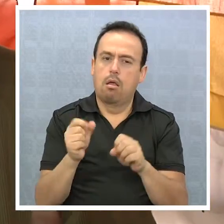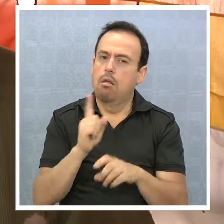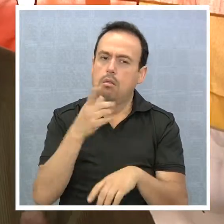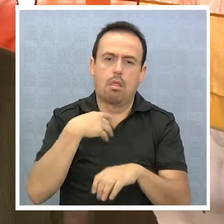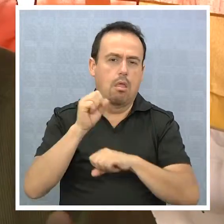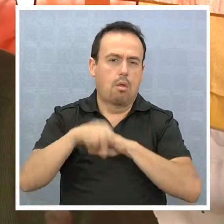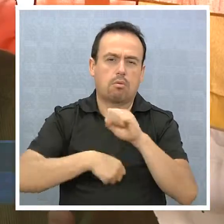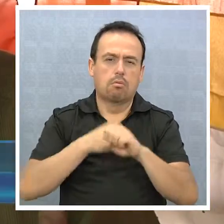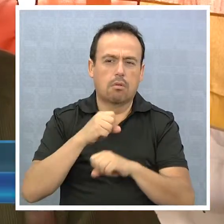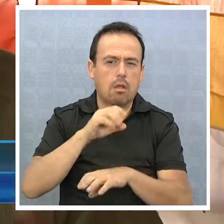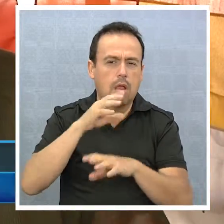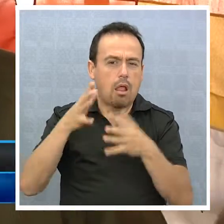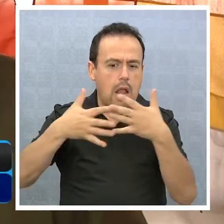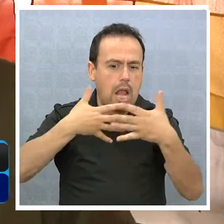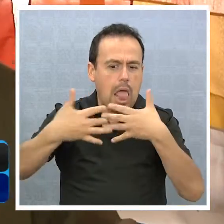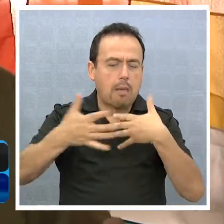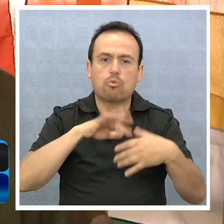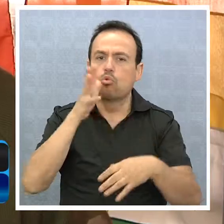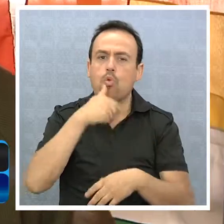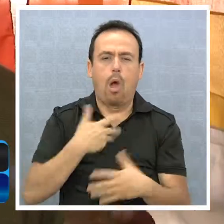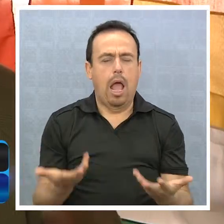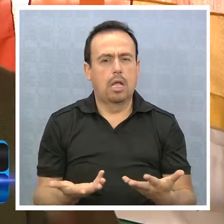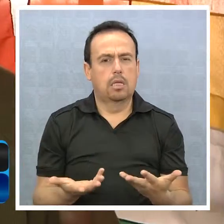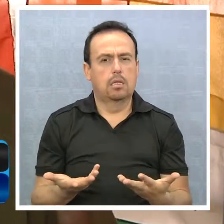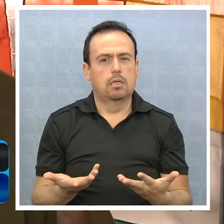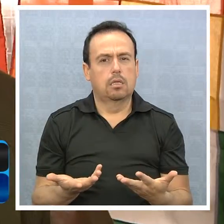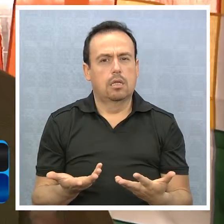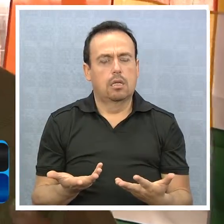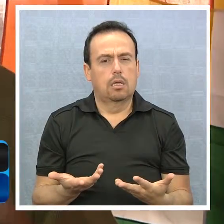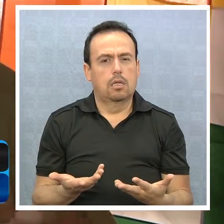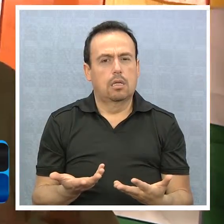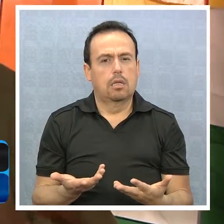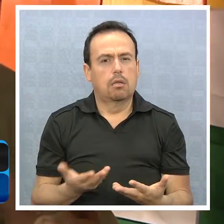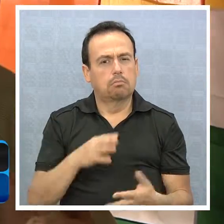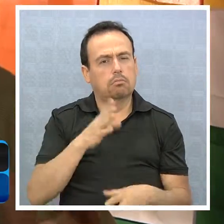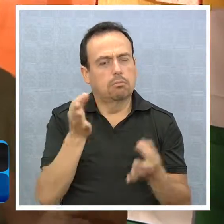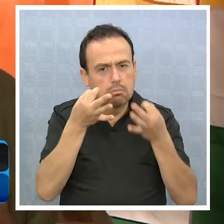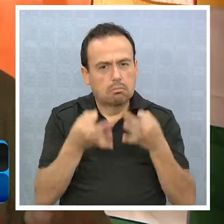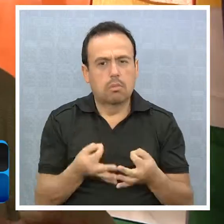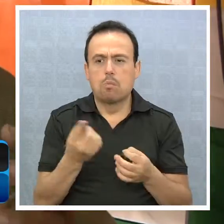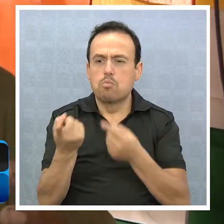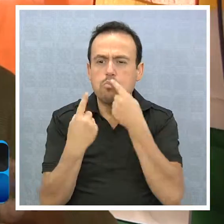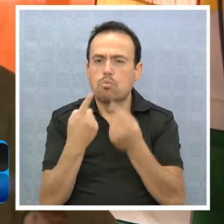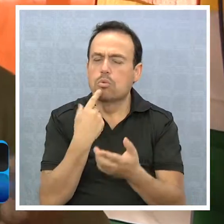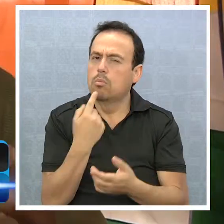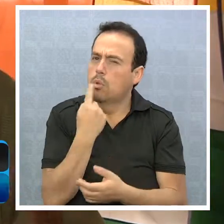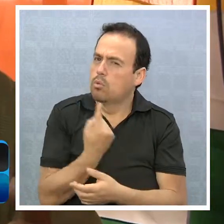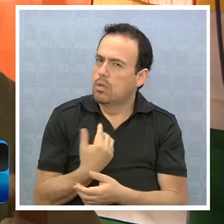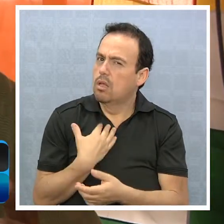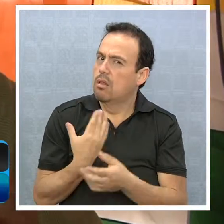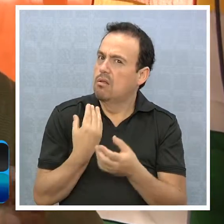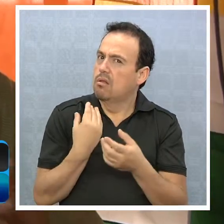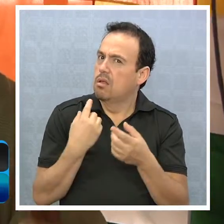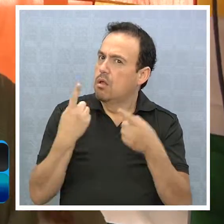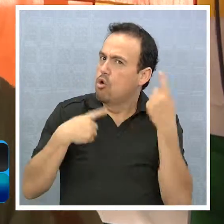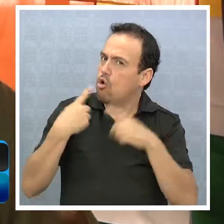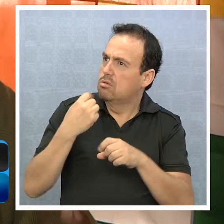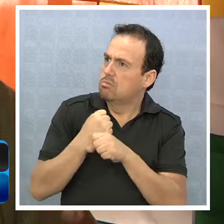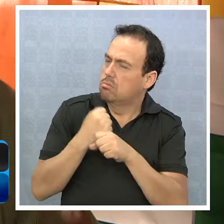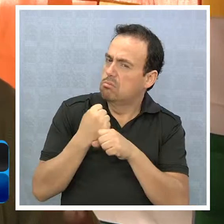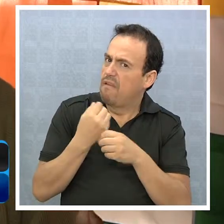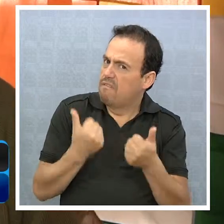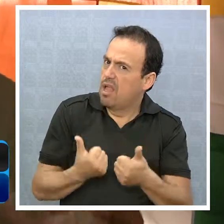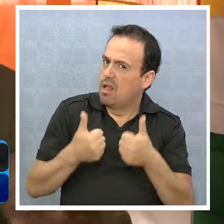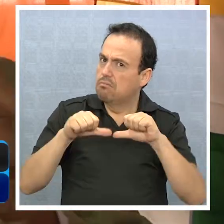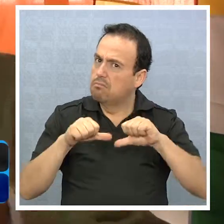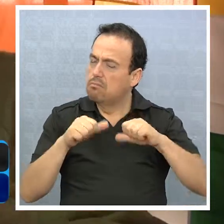nos dice que hay una transparencia si bien es cierto en ese momento era digno de consultarse uno mismo estamos haciendo bien las cosas